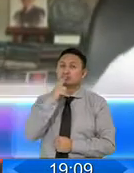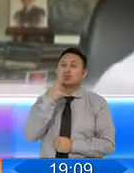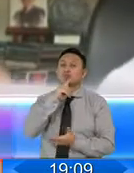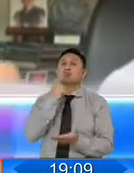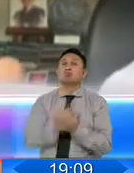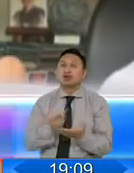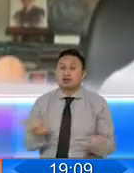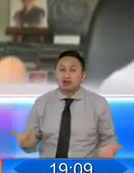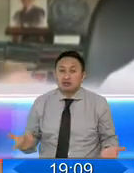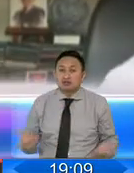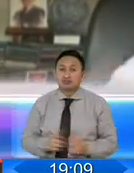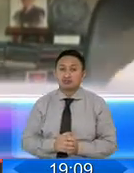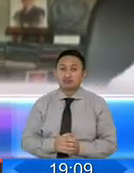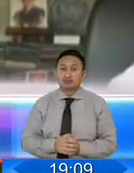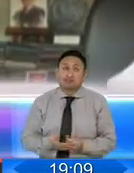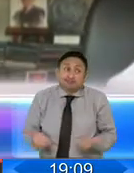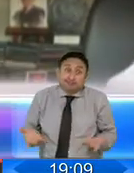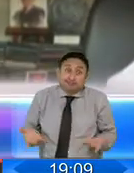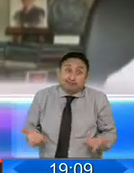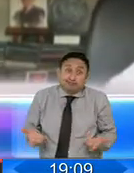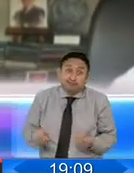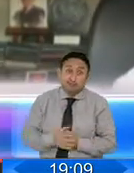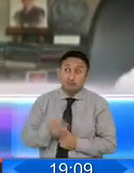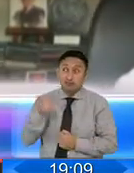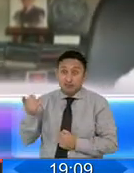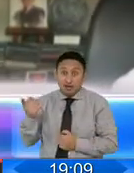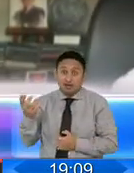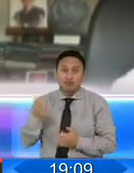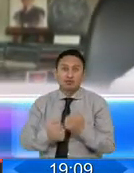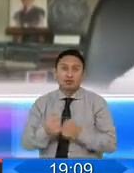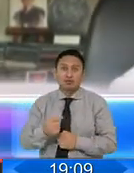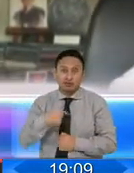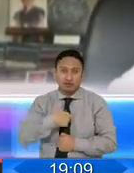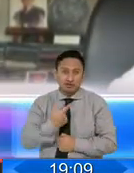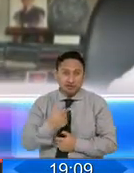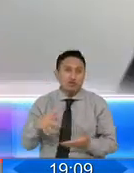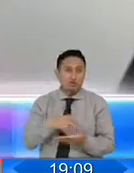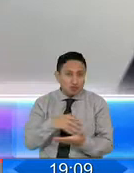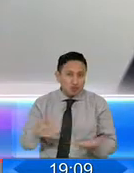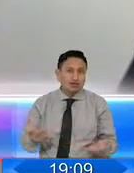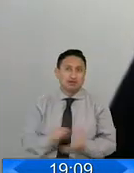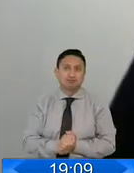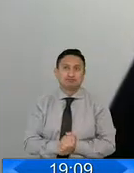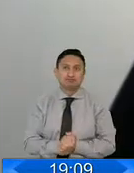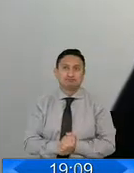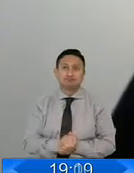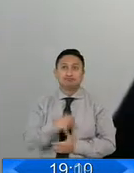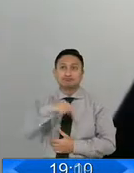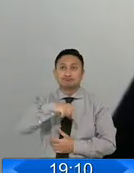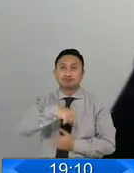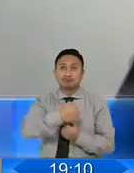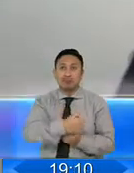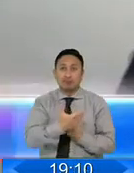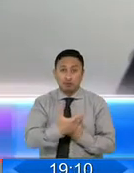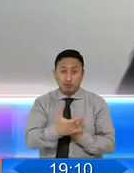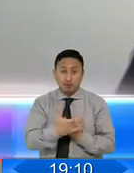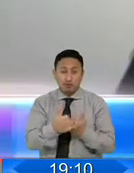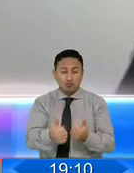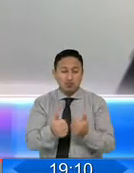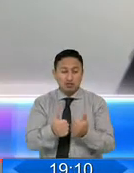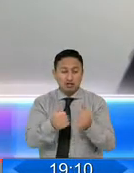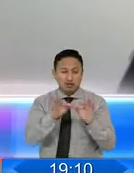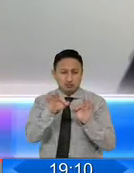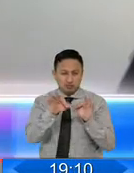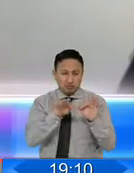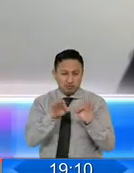Pues, ¿qué decimos? Esas son las inconsistencias que me dejaron más dudas que certezas. No tenemos un informe prolijo